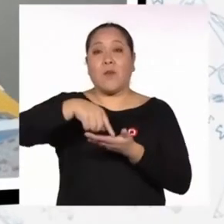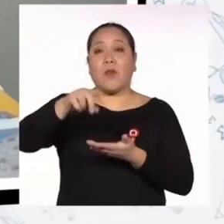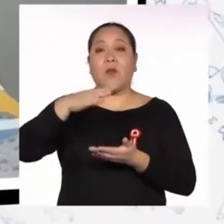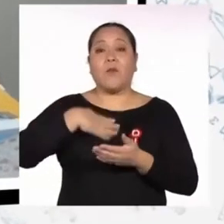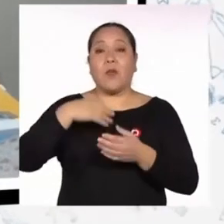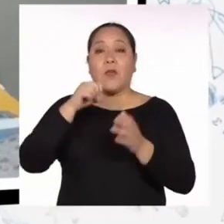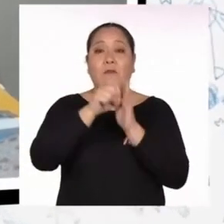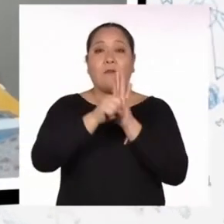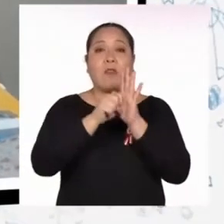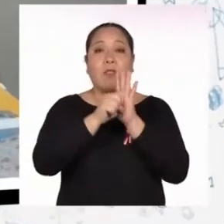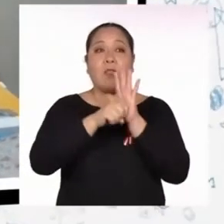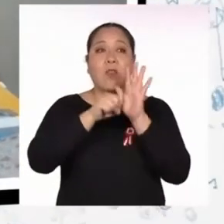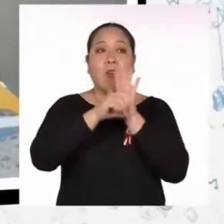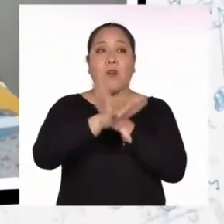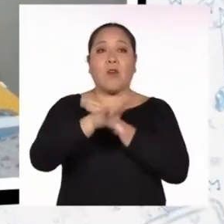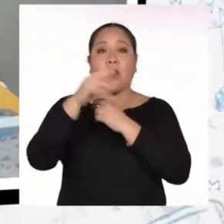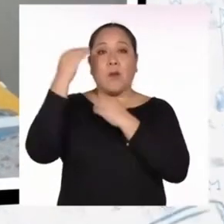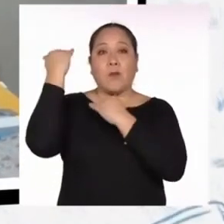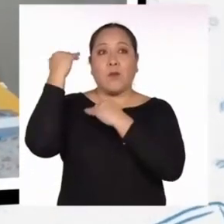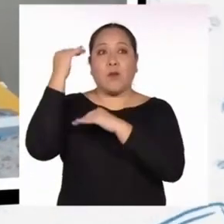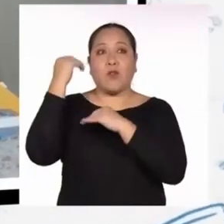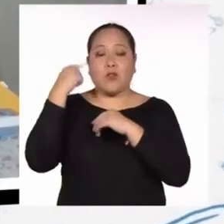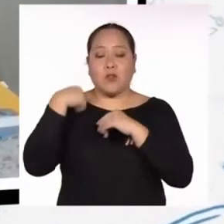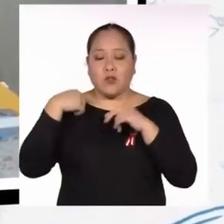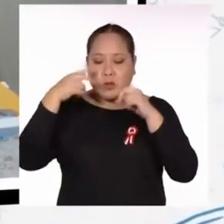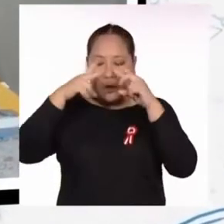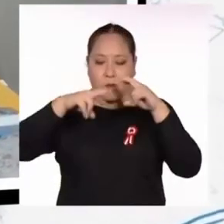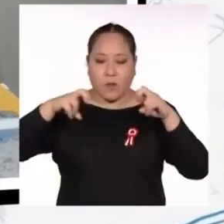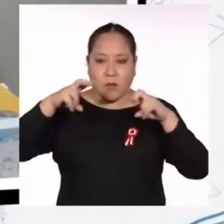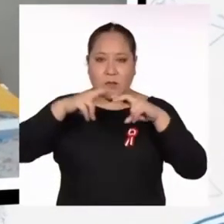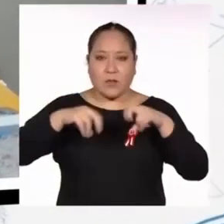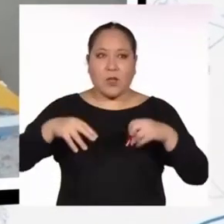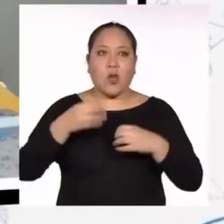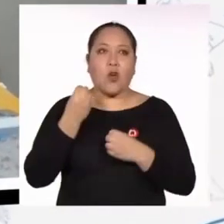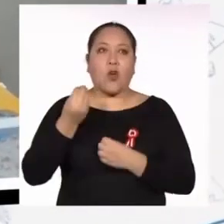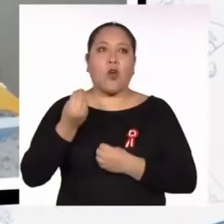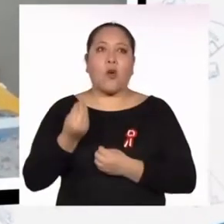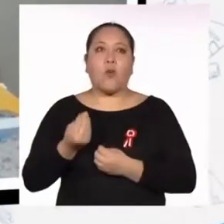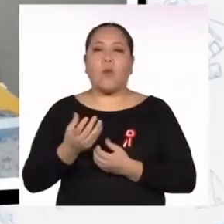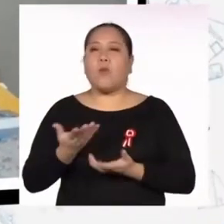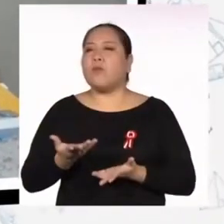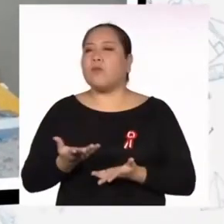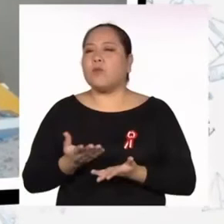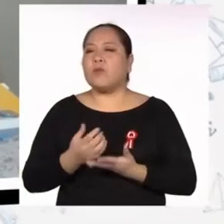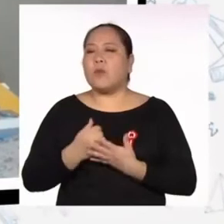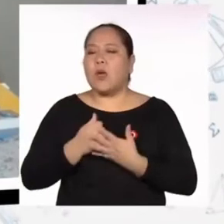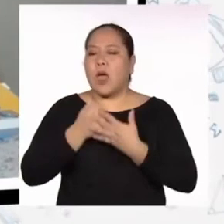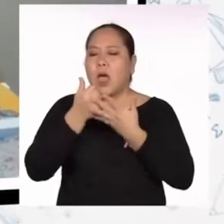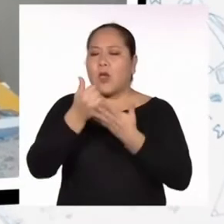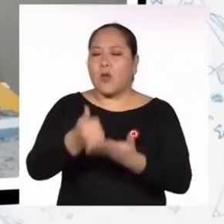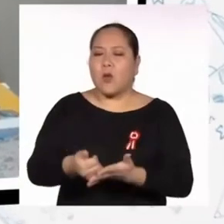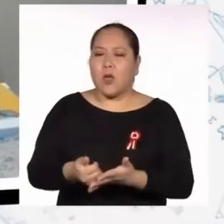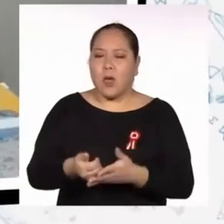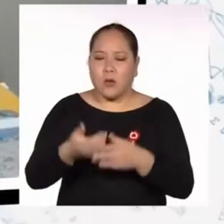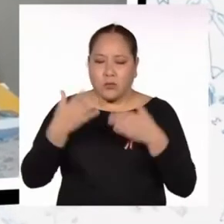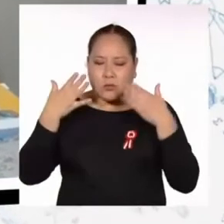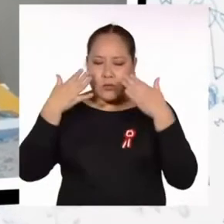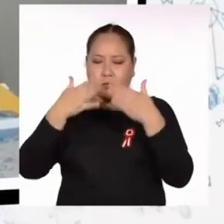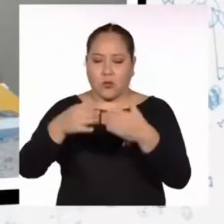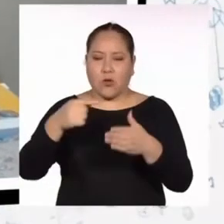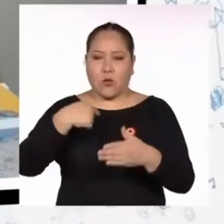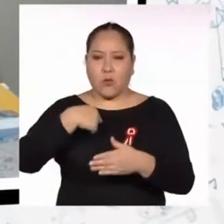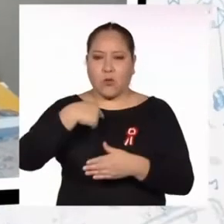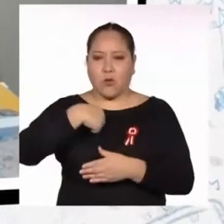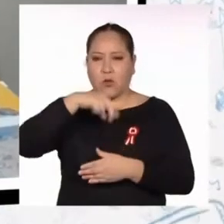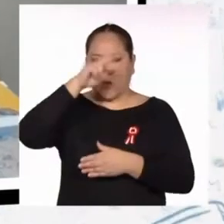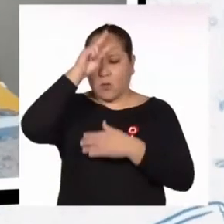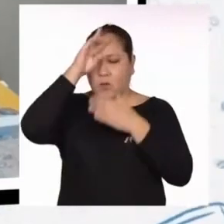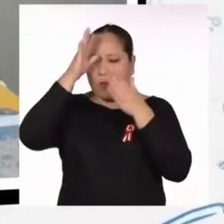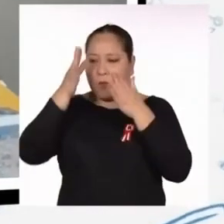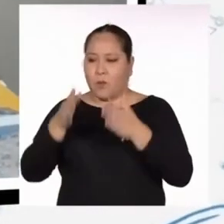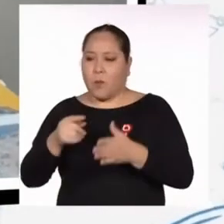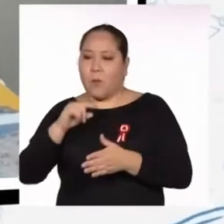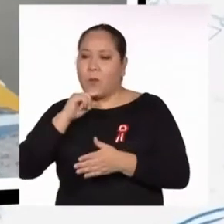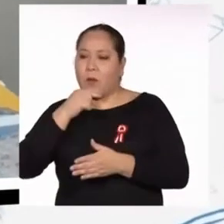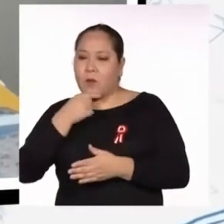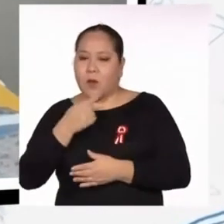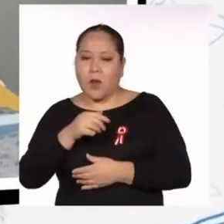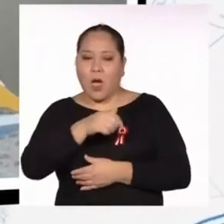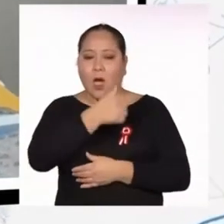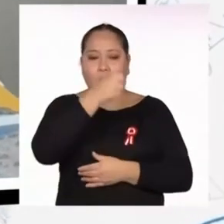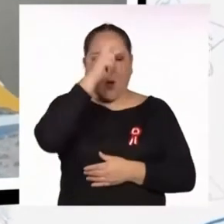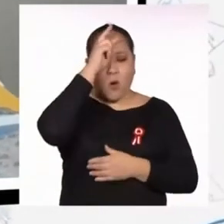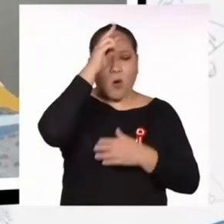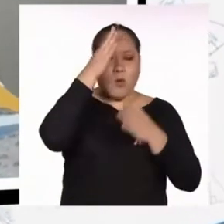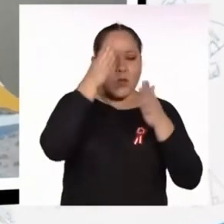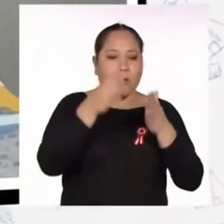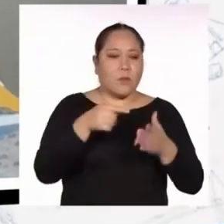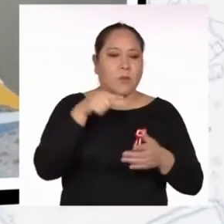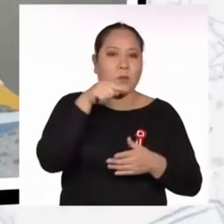descuento que estaba averiguando de cómo puede dar una ayuda concreta como peruana a otra peruana a raíz